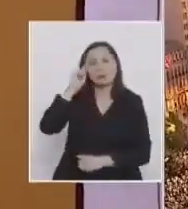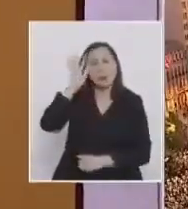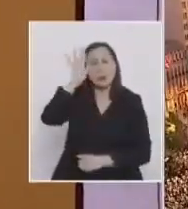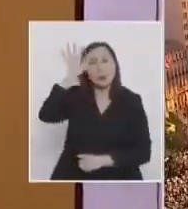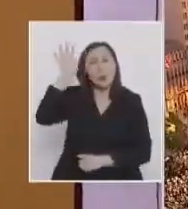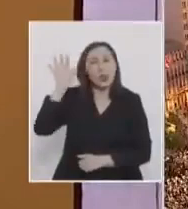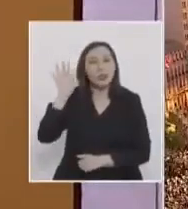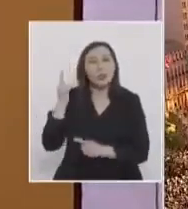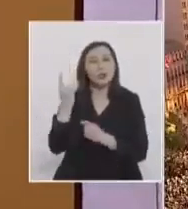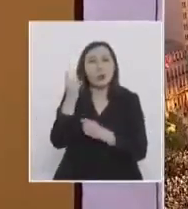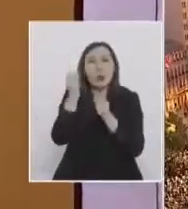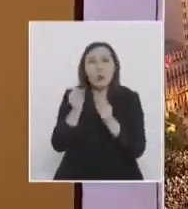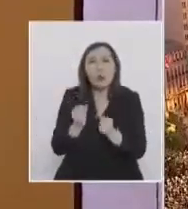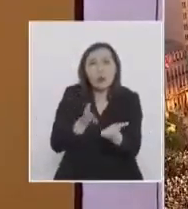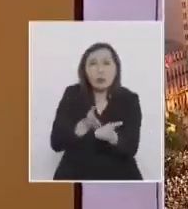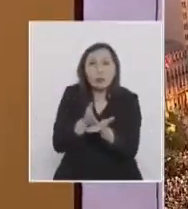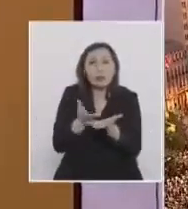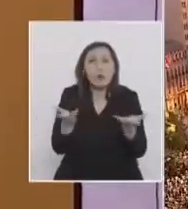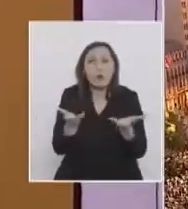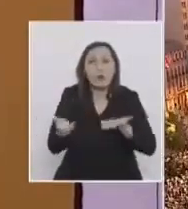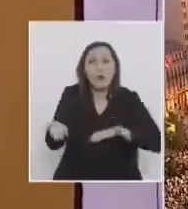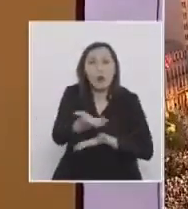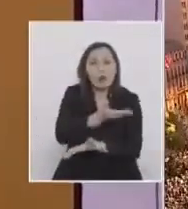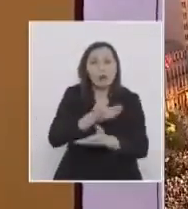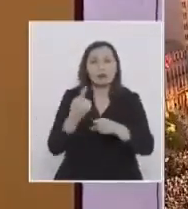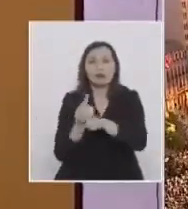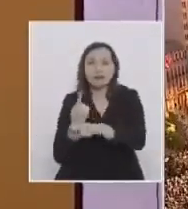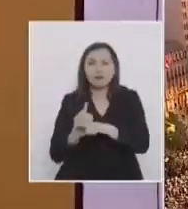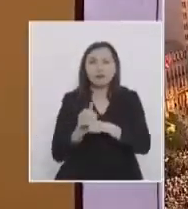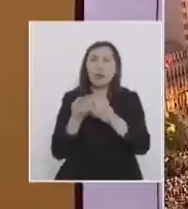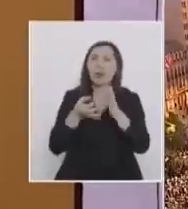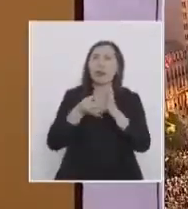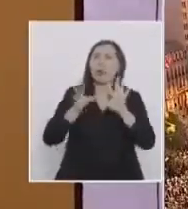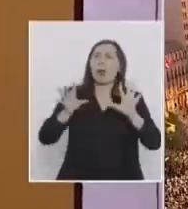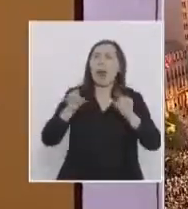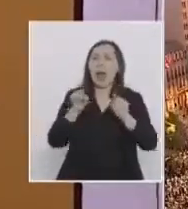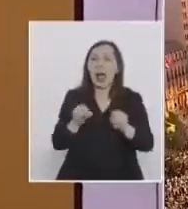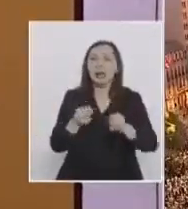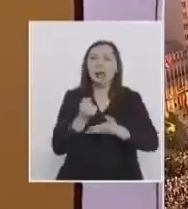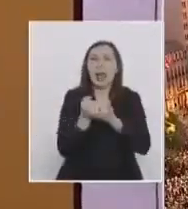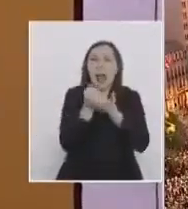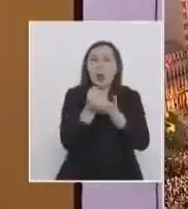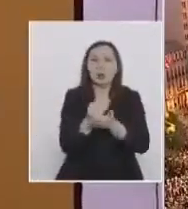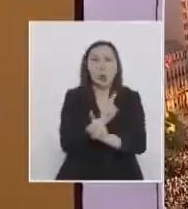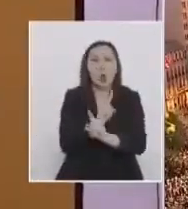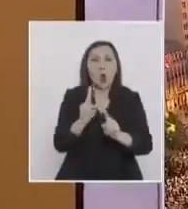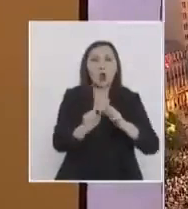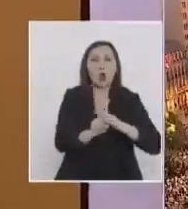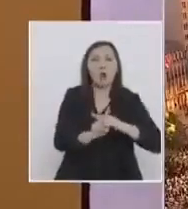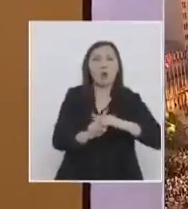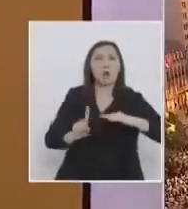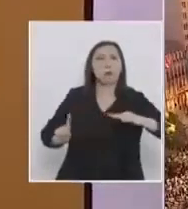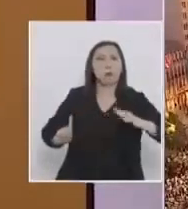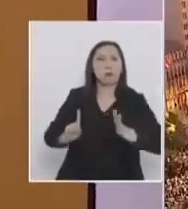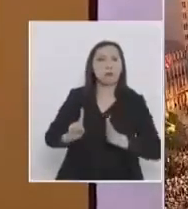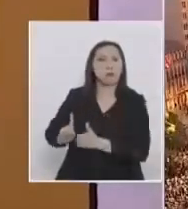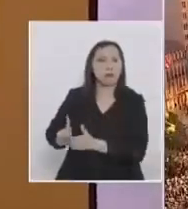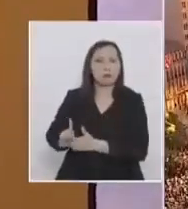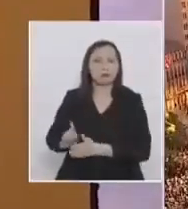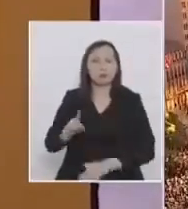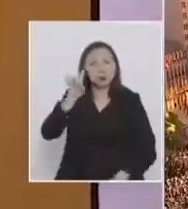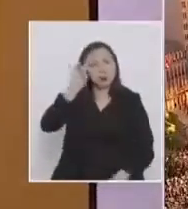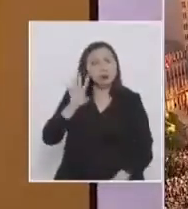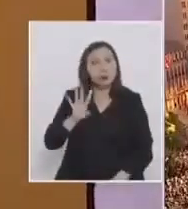solo puede nacer de la convivencia, el diálogo, la democracia, la colaboración y no la exclusión. Sé que